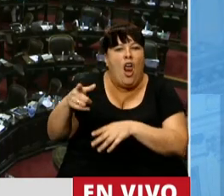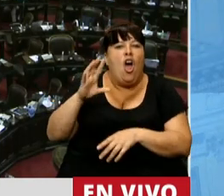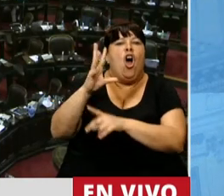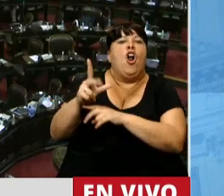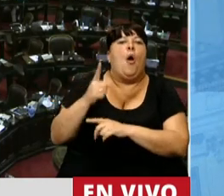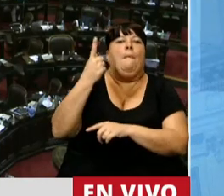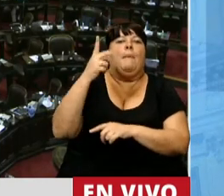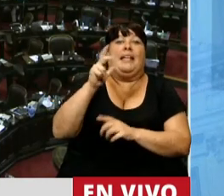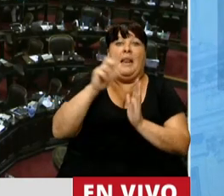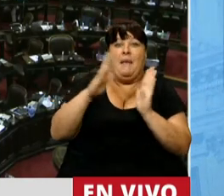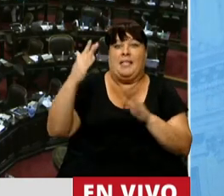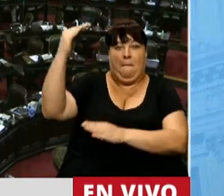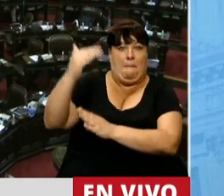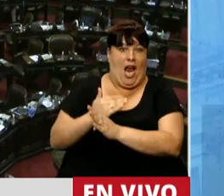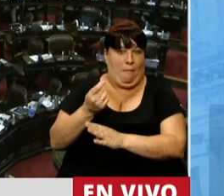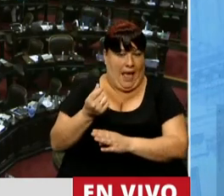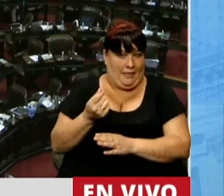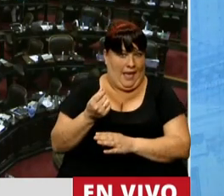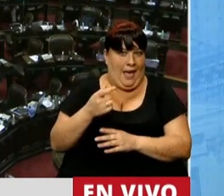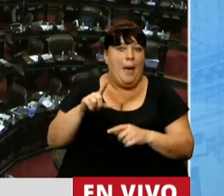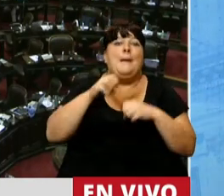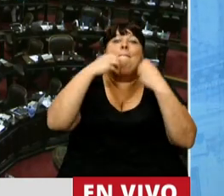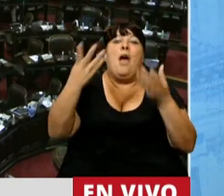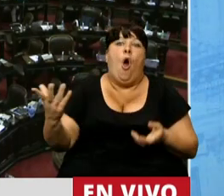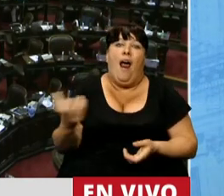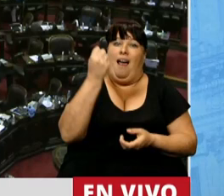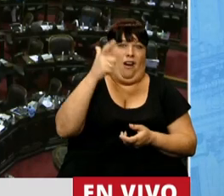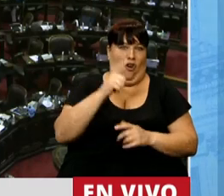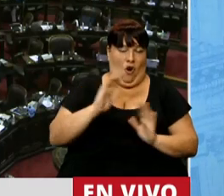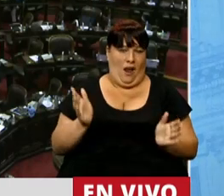primer trimestre, que no lo van a recuperar más,